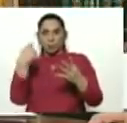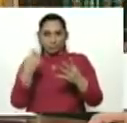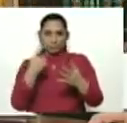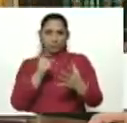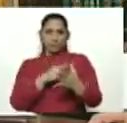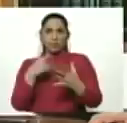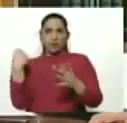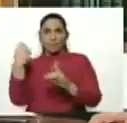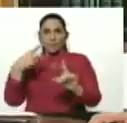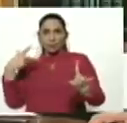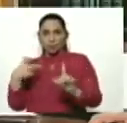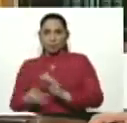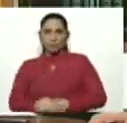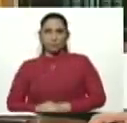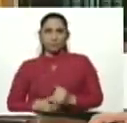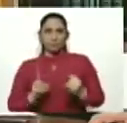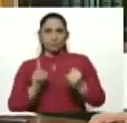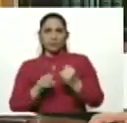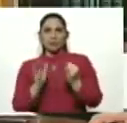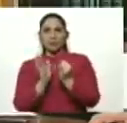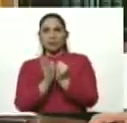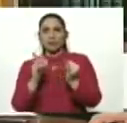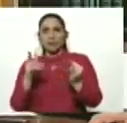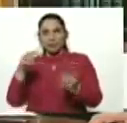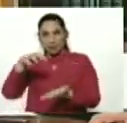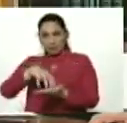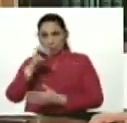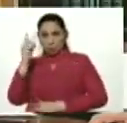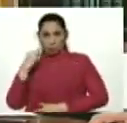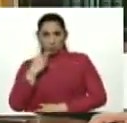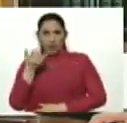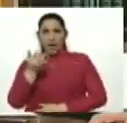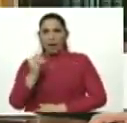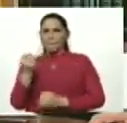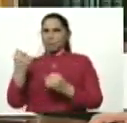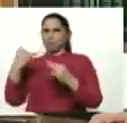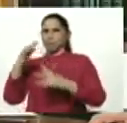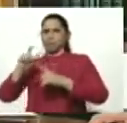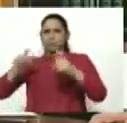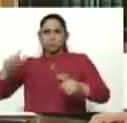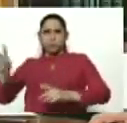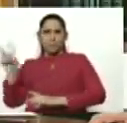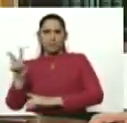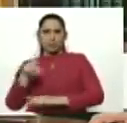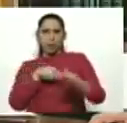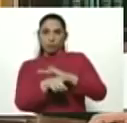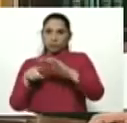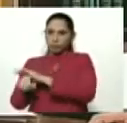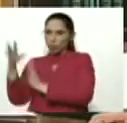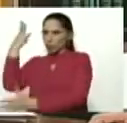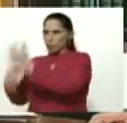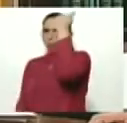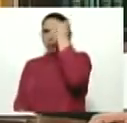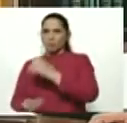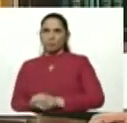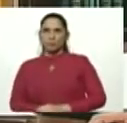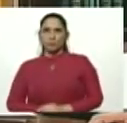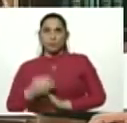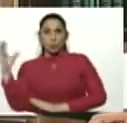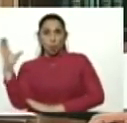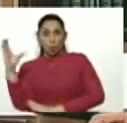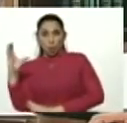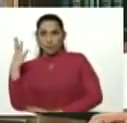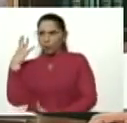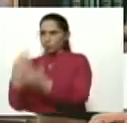de Amazonas, de Santa Elena y Guairena. Ahí hay miles de venezolanos que han entrado huyendo de